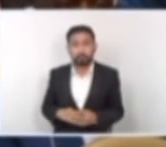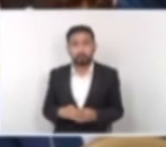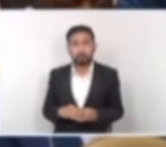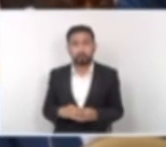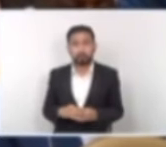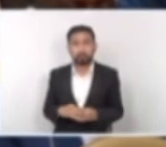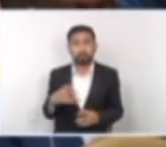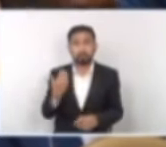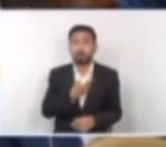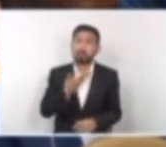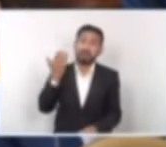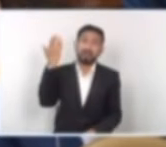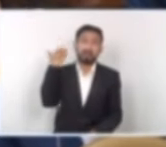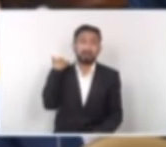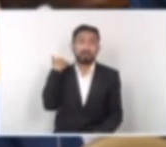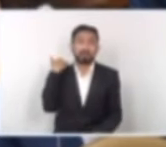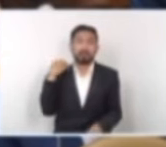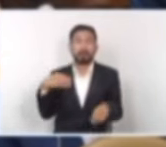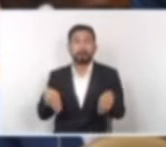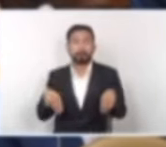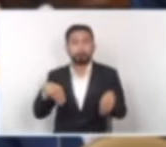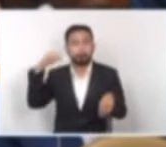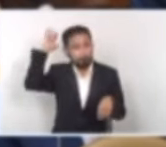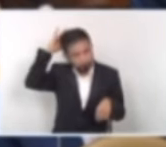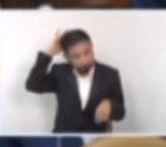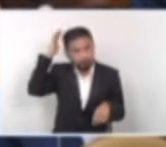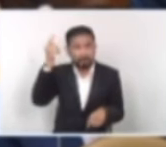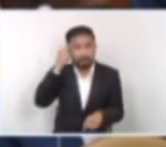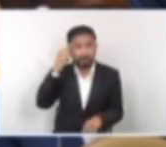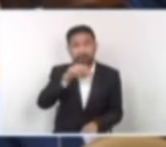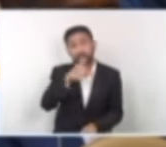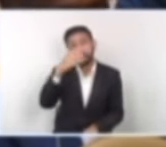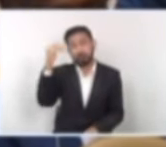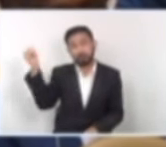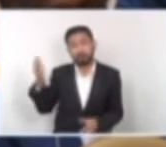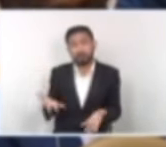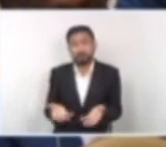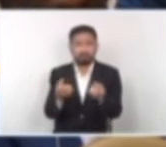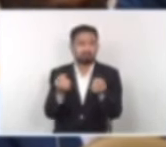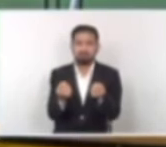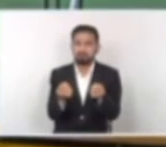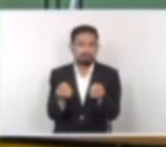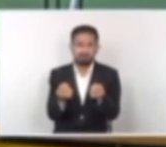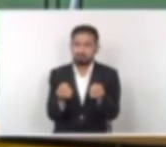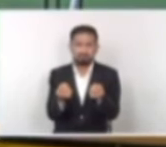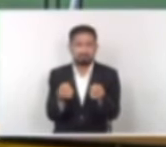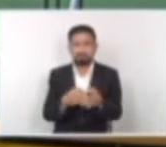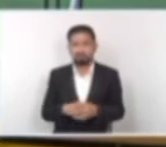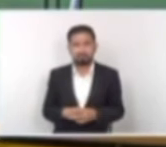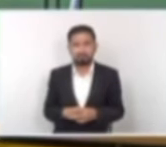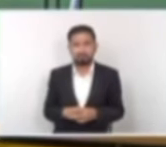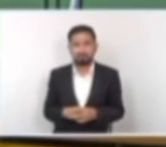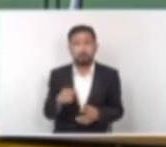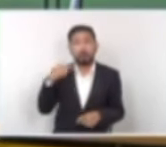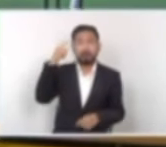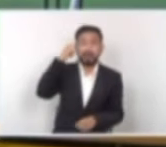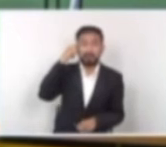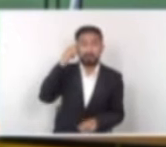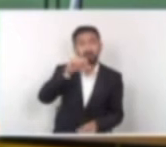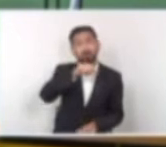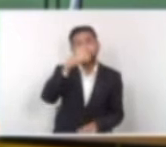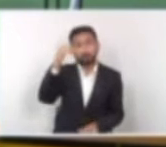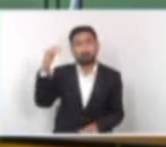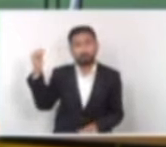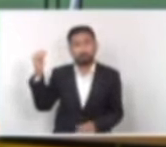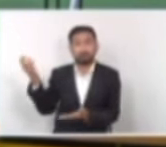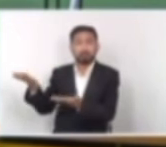Fuimos ingenuos en pensar que otros países nos salvarían o que otras naciones